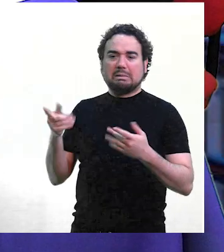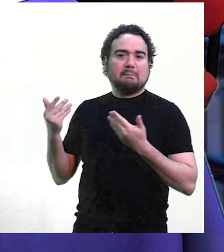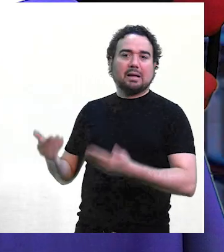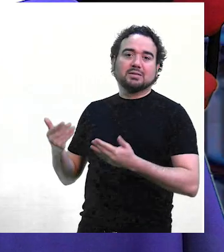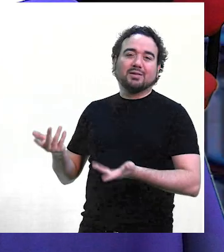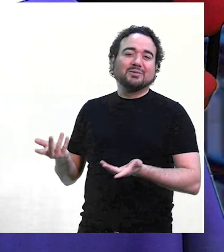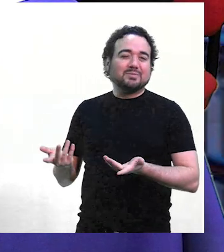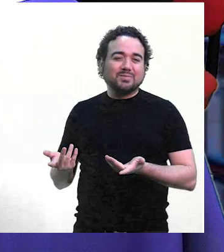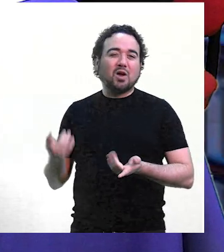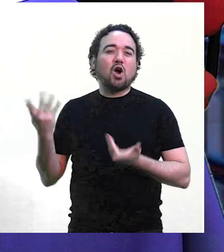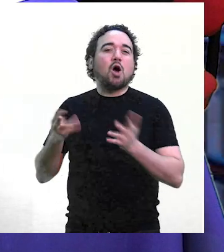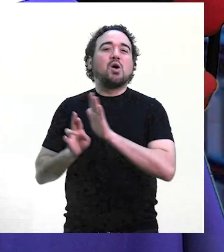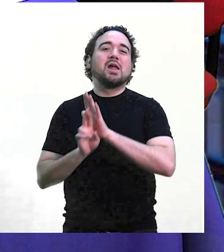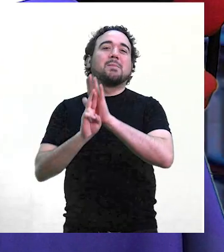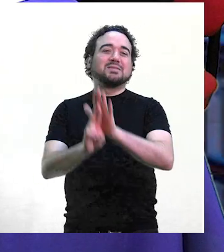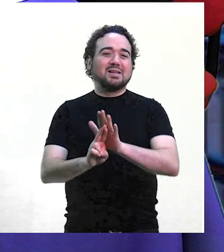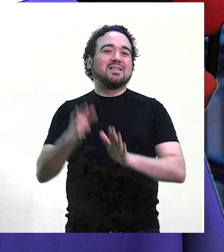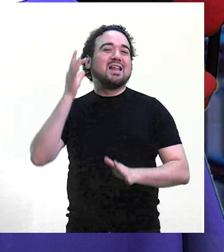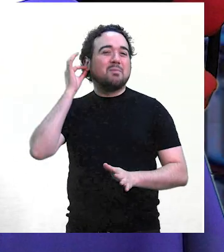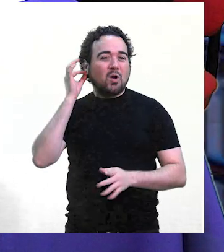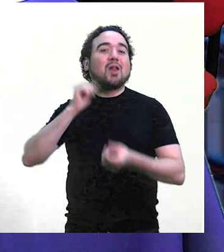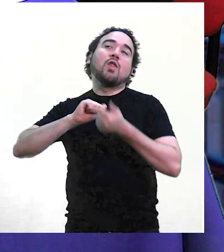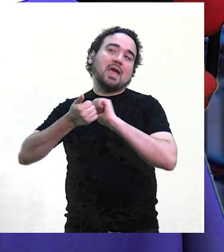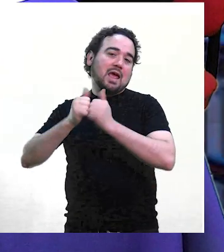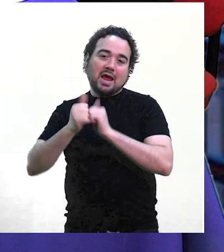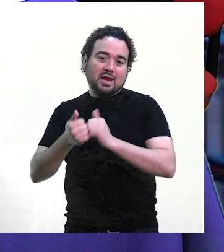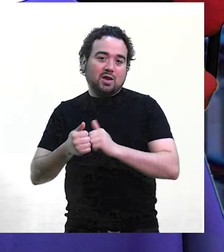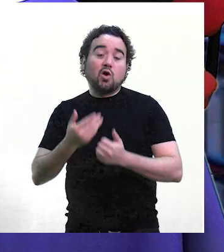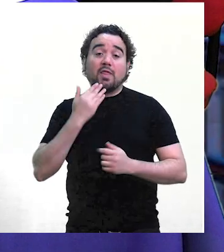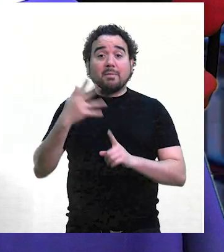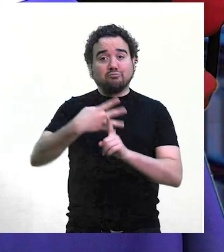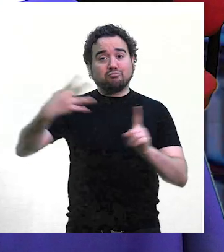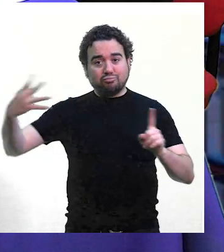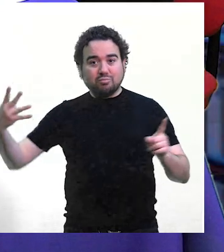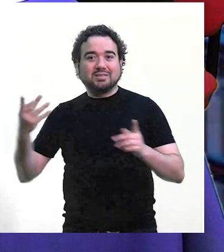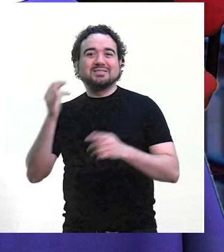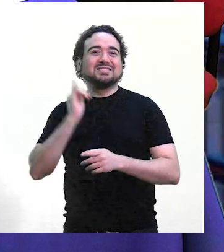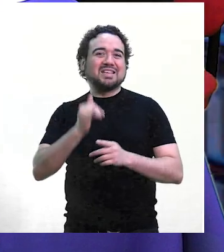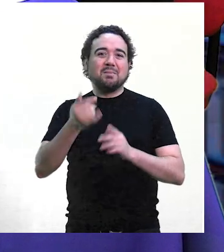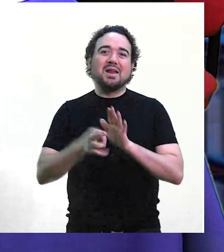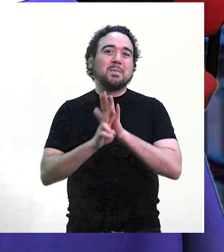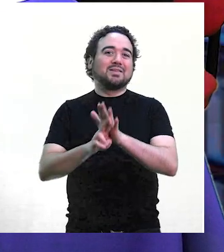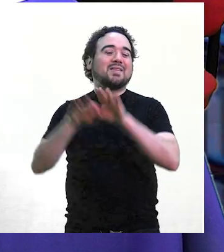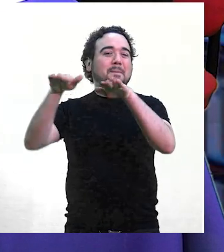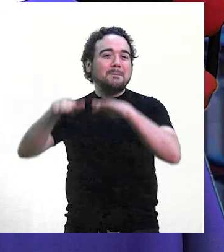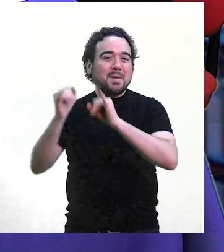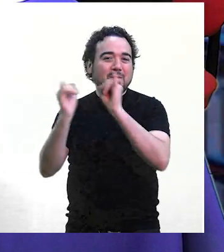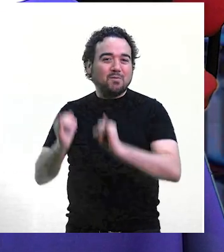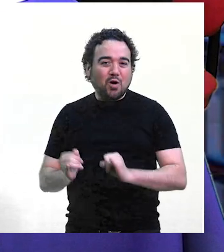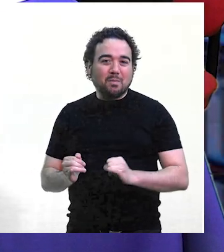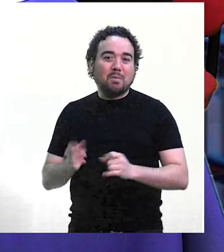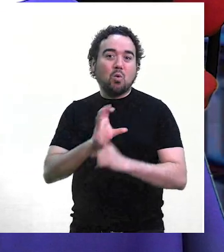inteligente tenía que ser pesada. Sí, claro, lo que hay que mirar ahí es cómo son las representaciones de las mujeres de género en general, porque también las disidencias son representadas de